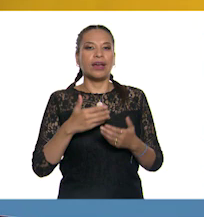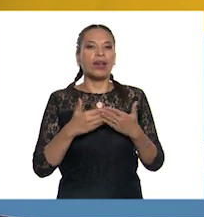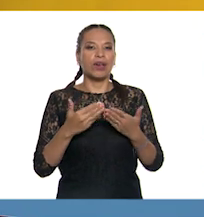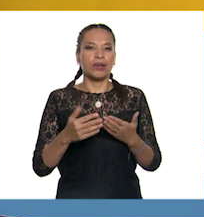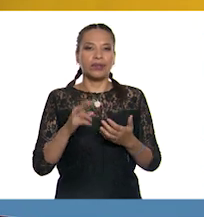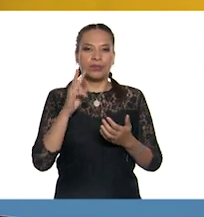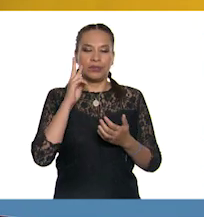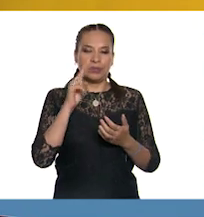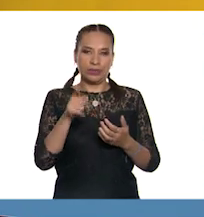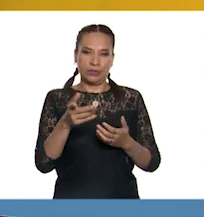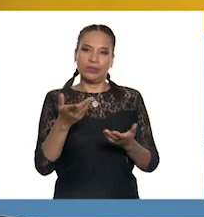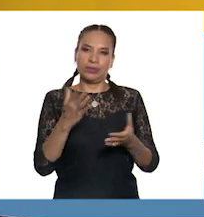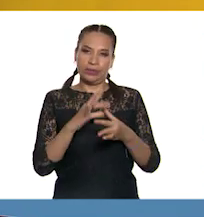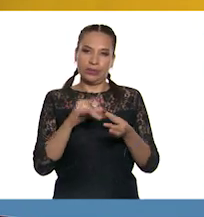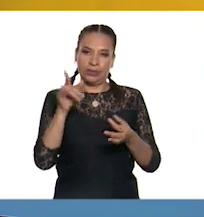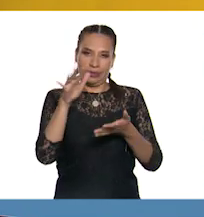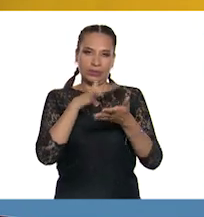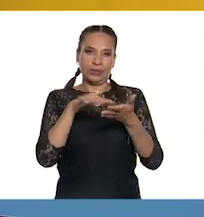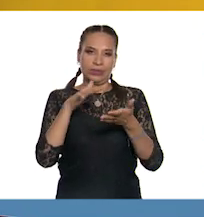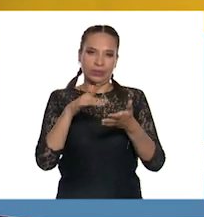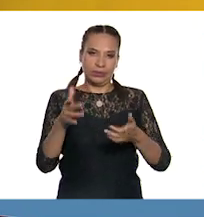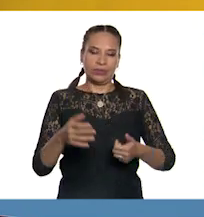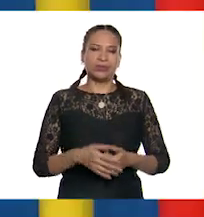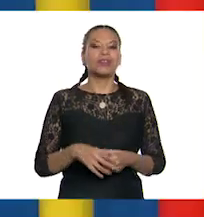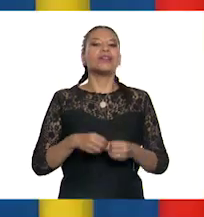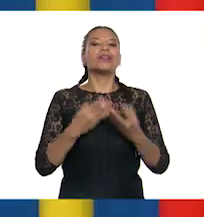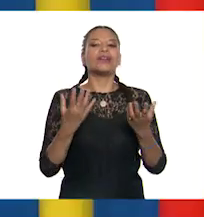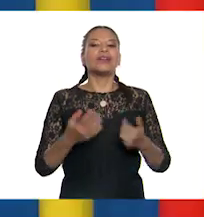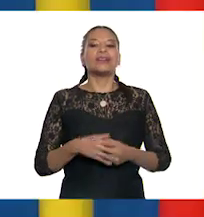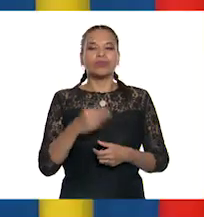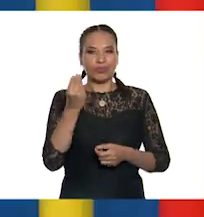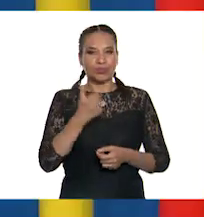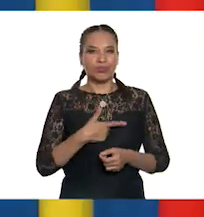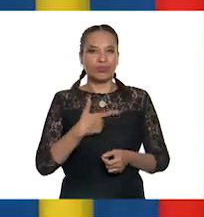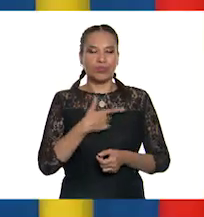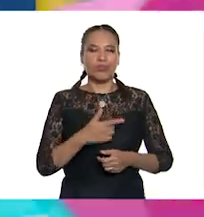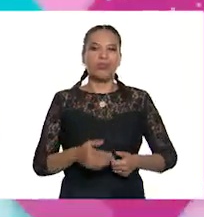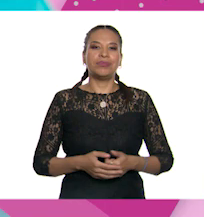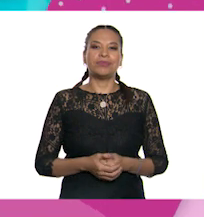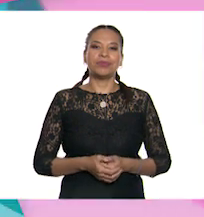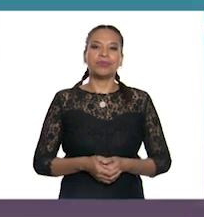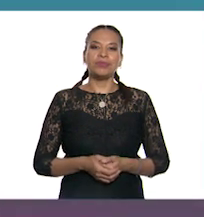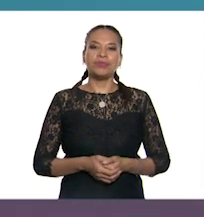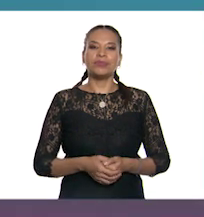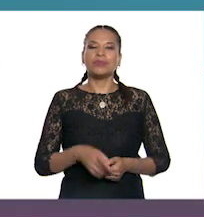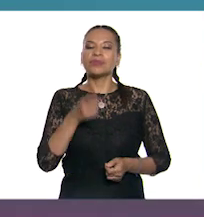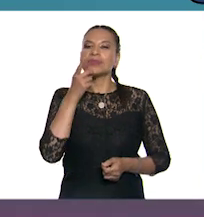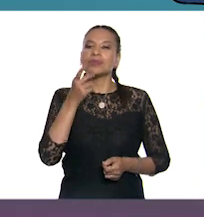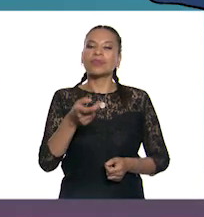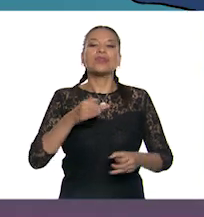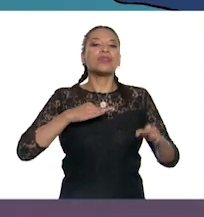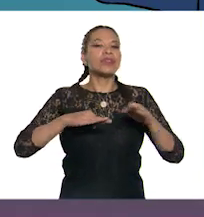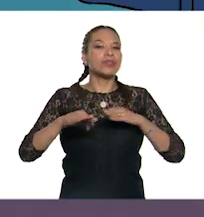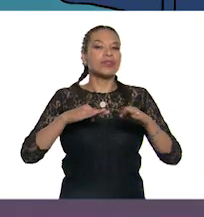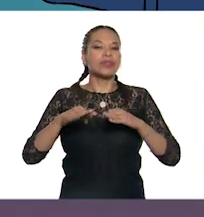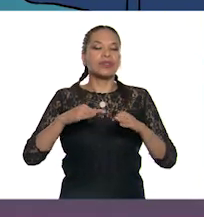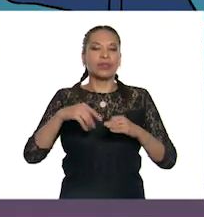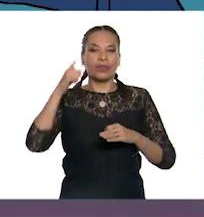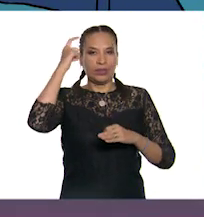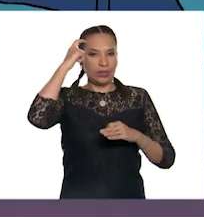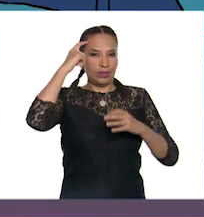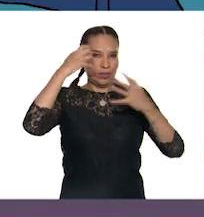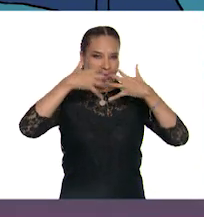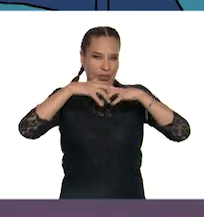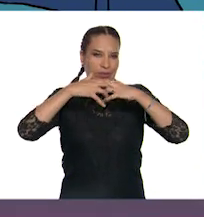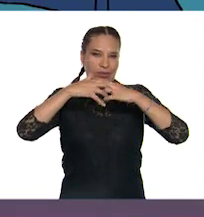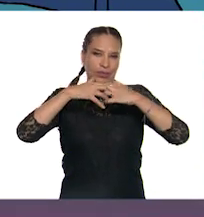ahora, mi querido Poncho, te toca a ti la lectura. Claro que sí, con mucho gusto. Y la lectura dice: trabaja, cerebro,